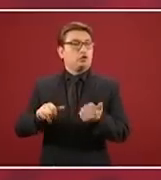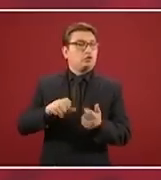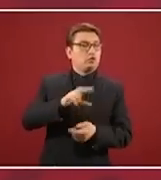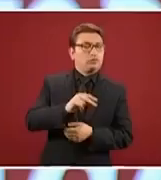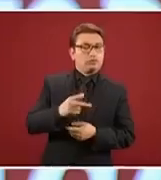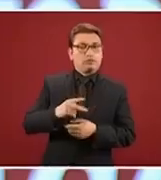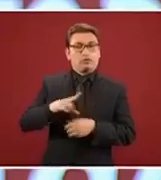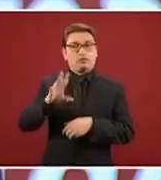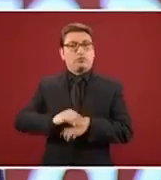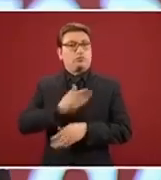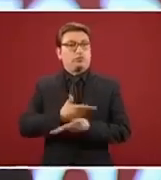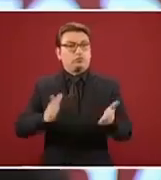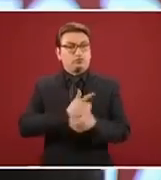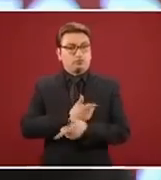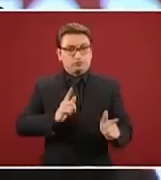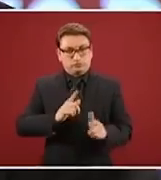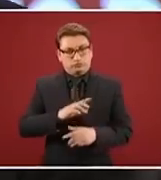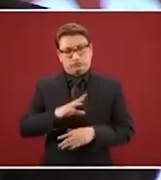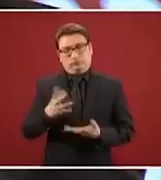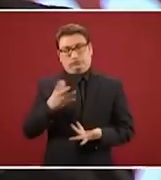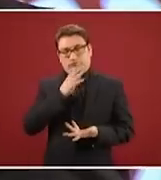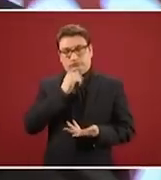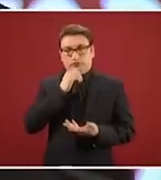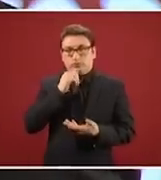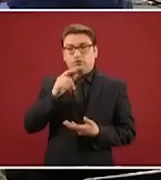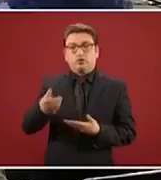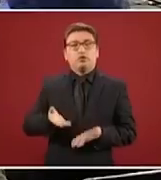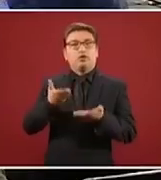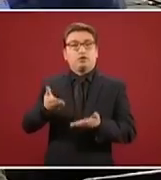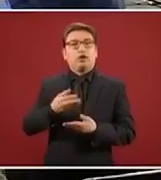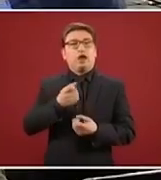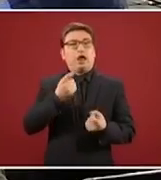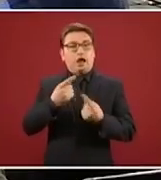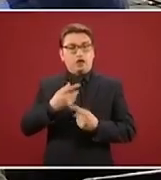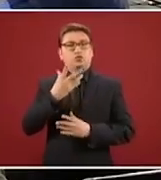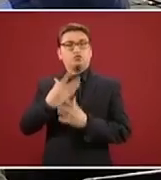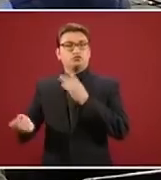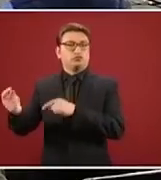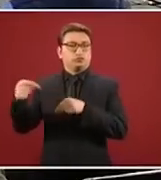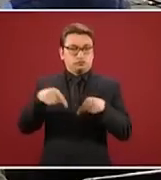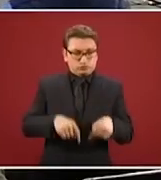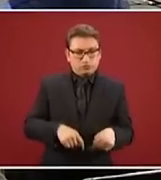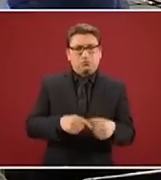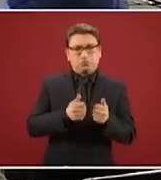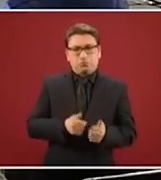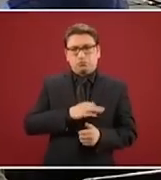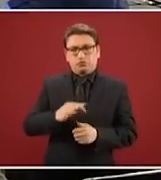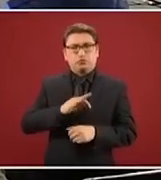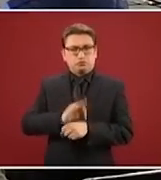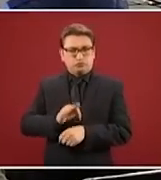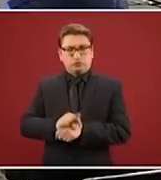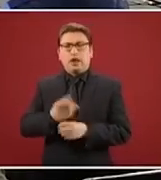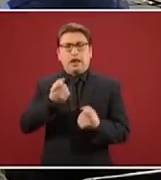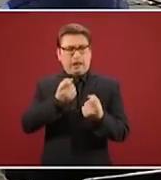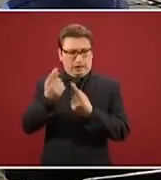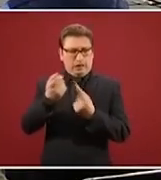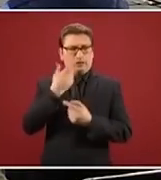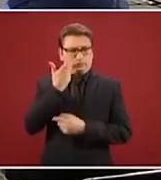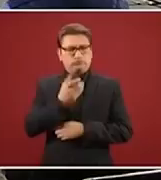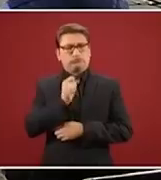salvoconducto para todo mundo entonces les dijo se les ofrece refugio algunos los han tomado y a ellos y se les ha dado refugio